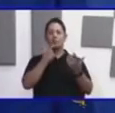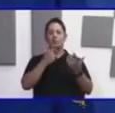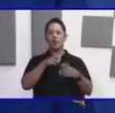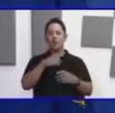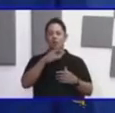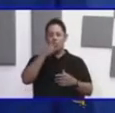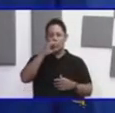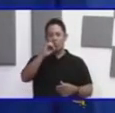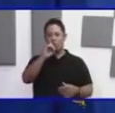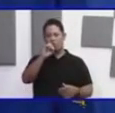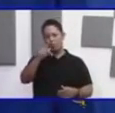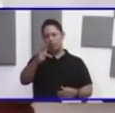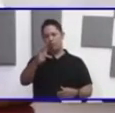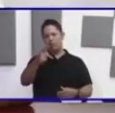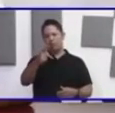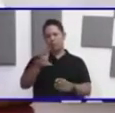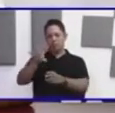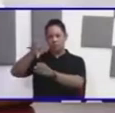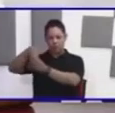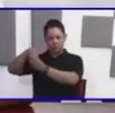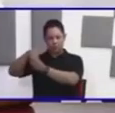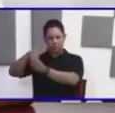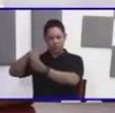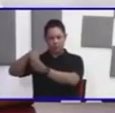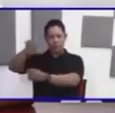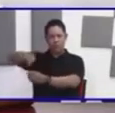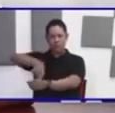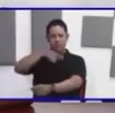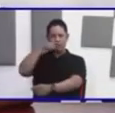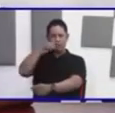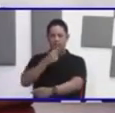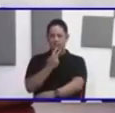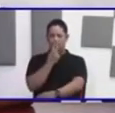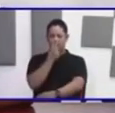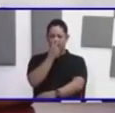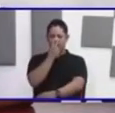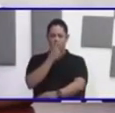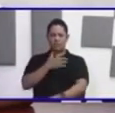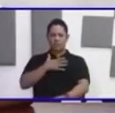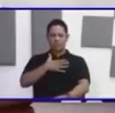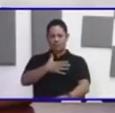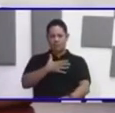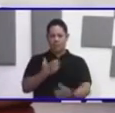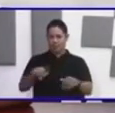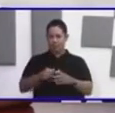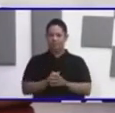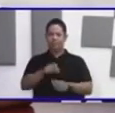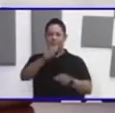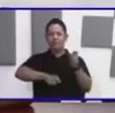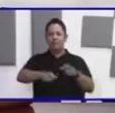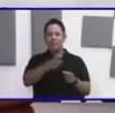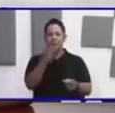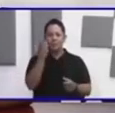concentradores de oxígeno, que son importantísimos que la gente sepa. Esos concentradores de oxígeno son para personas que en algún momento requieren